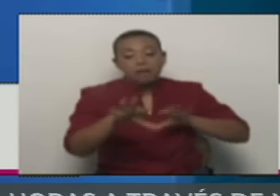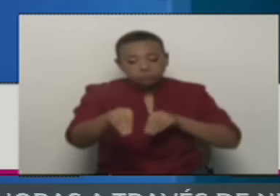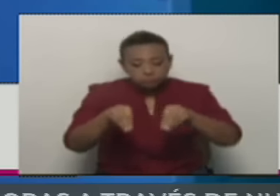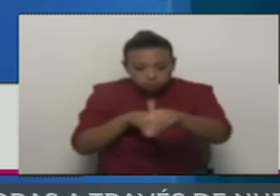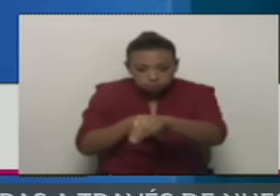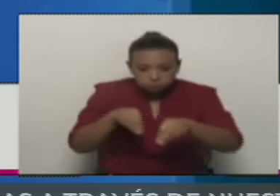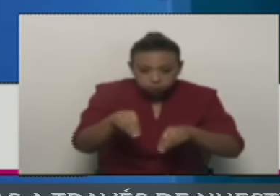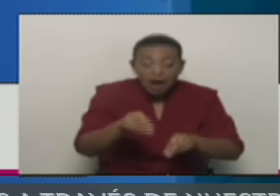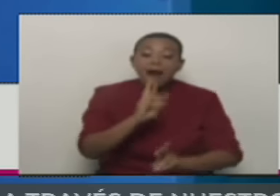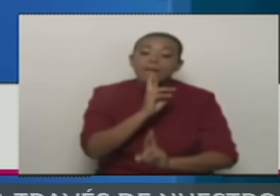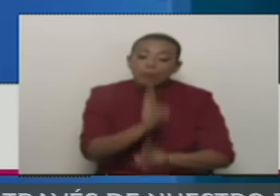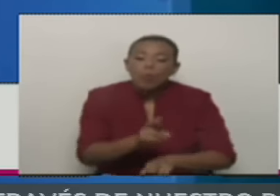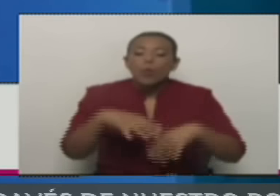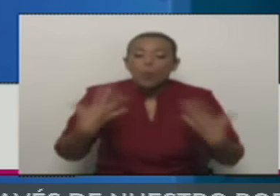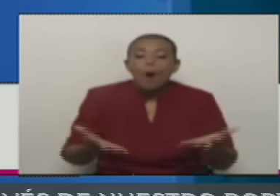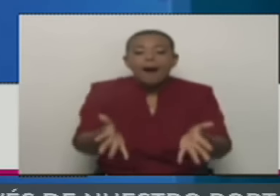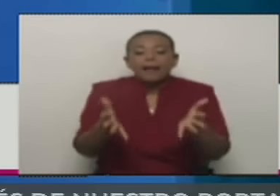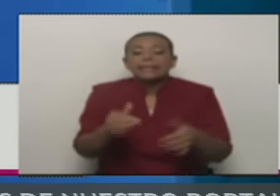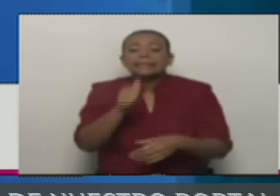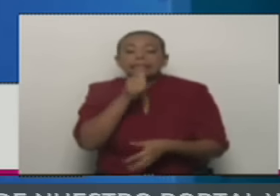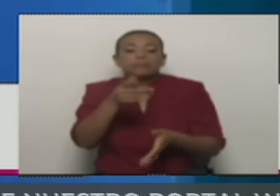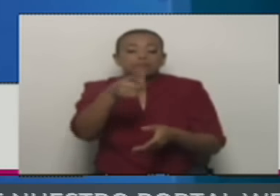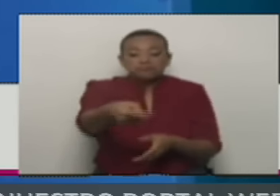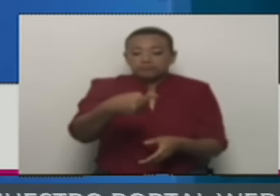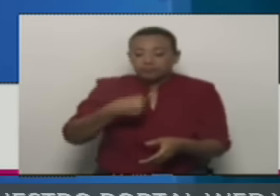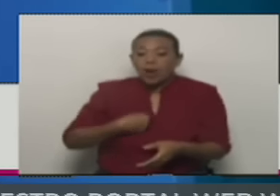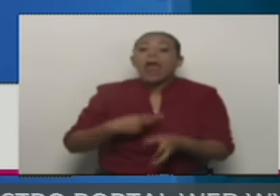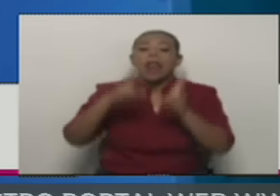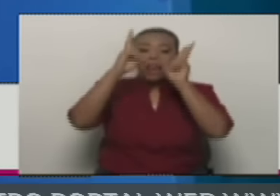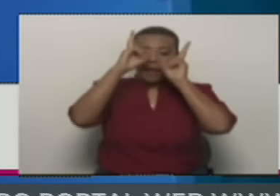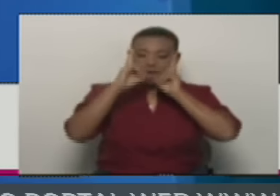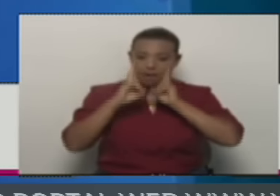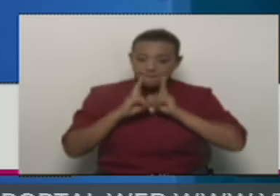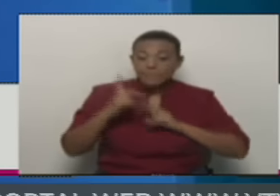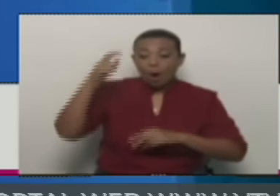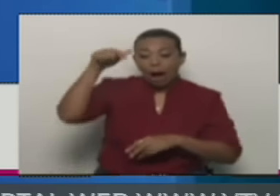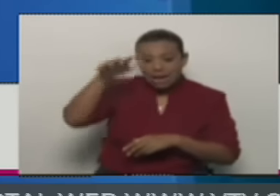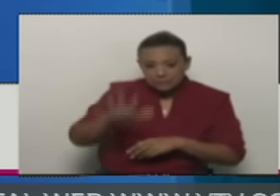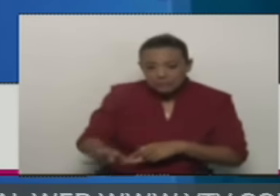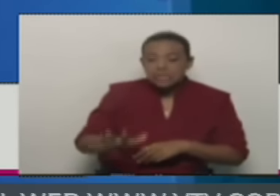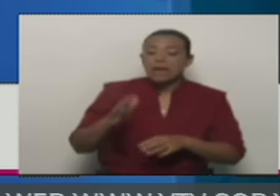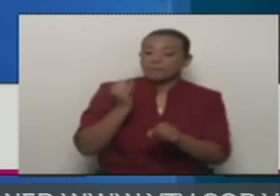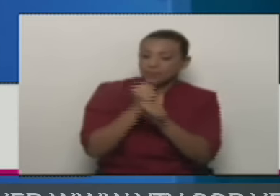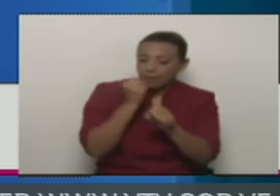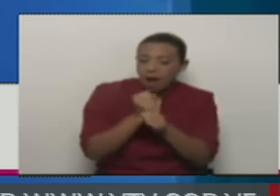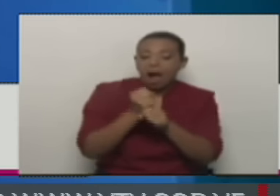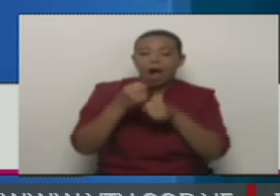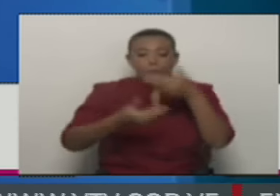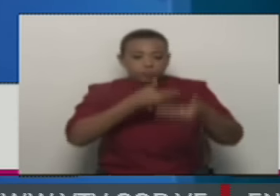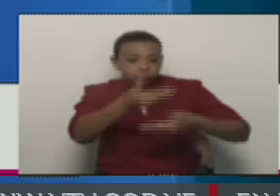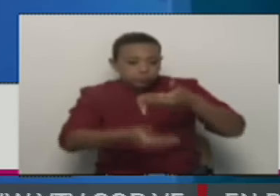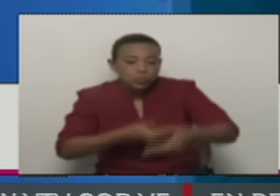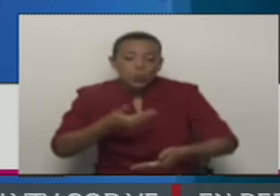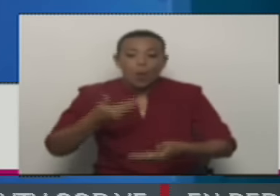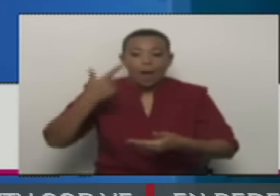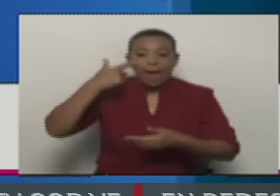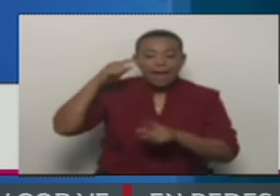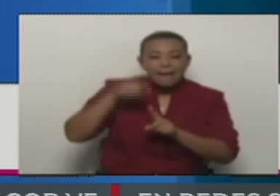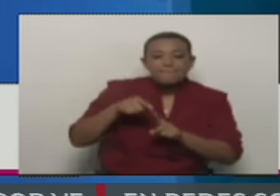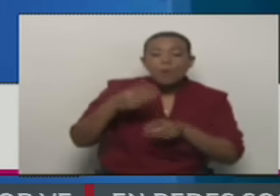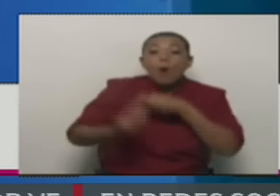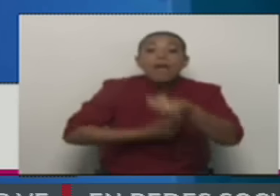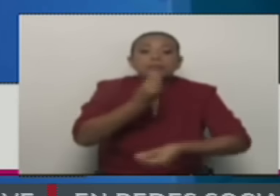los resultados. Nosotros hemos jugado limpio y limpio hemos ganado. Y cuando digo hemos ganado es que ha ganado la